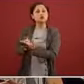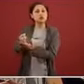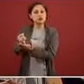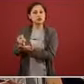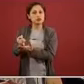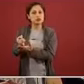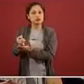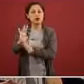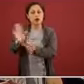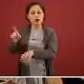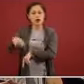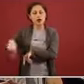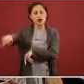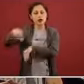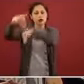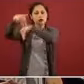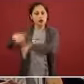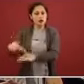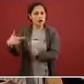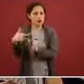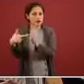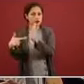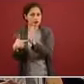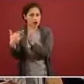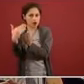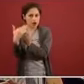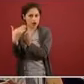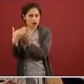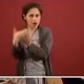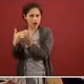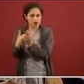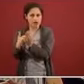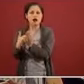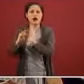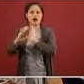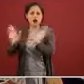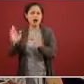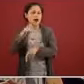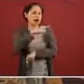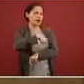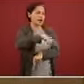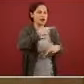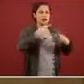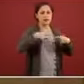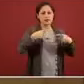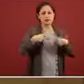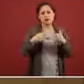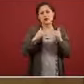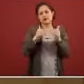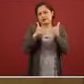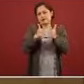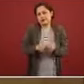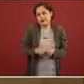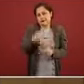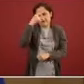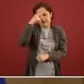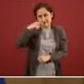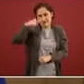colaboran con las disposiciones sanitarias que son para el beneficio de todas y todos en este